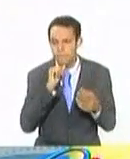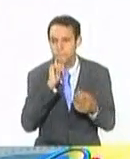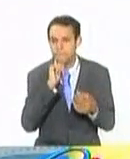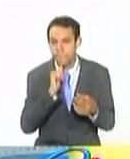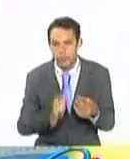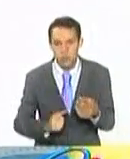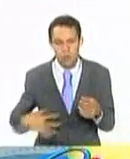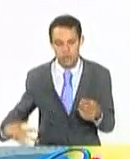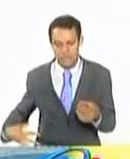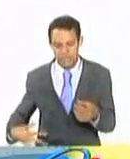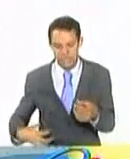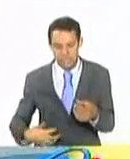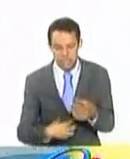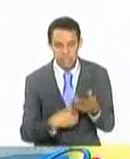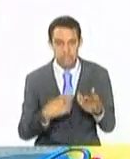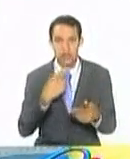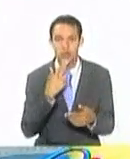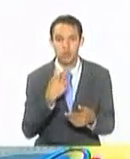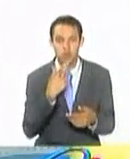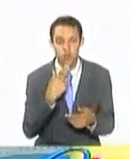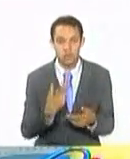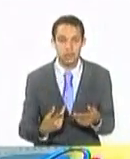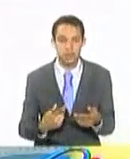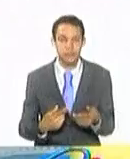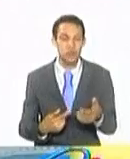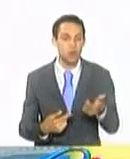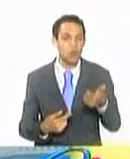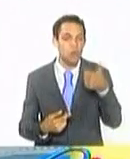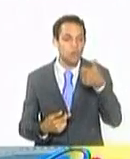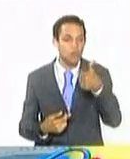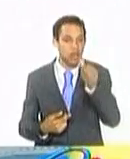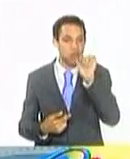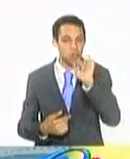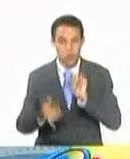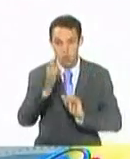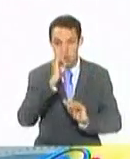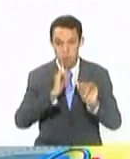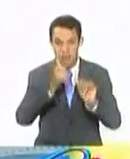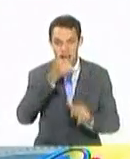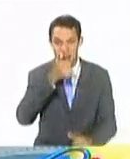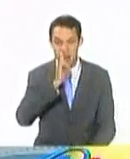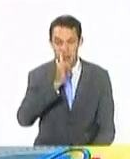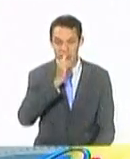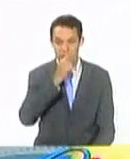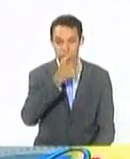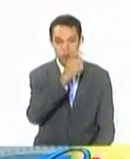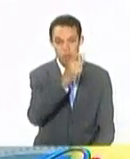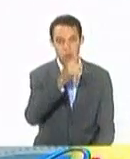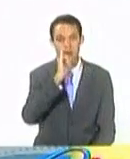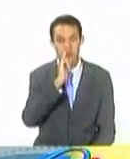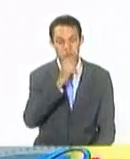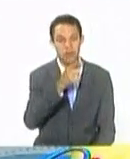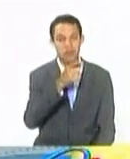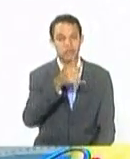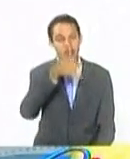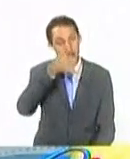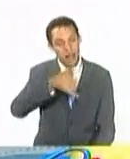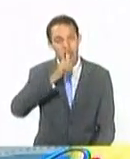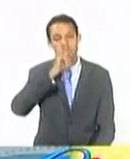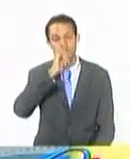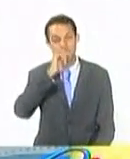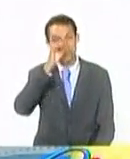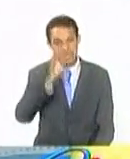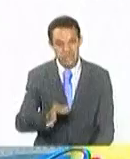personas están utilizando azúcar y que es azúcar gaseosas y toda y a todo lo que le echen azúcar porque eso es la